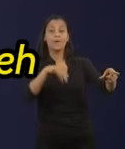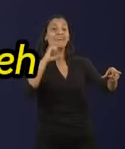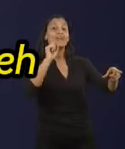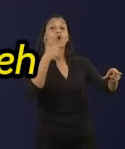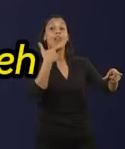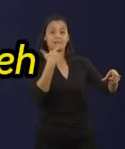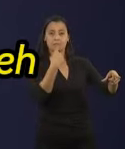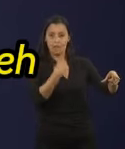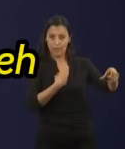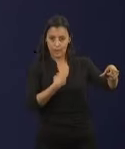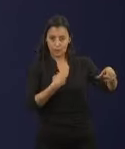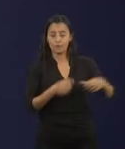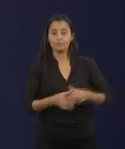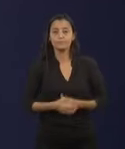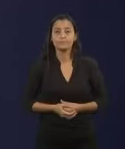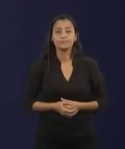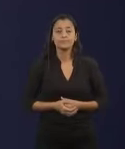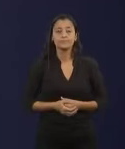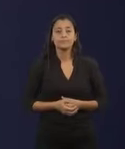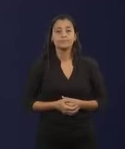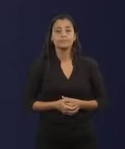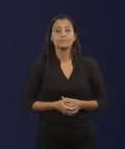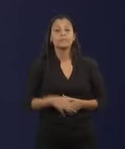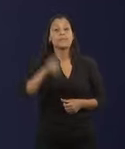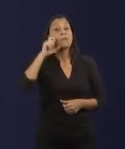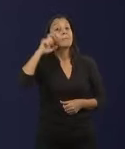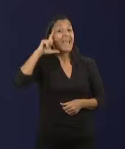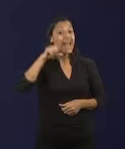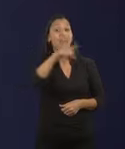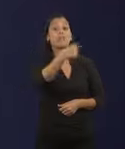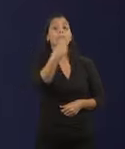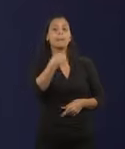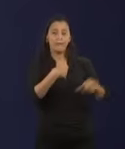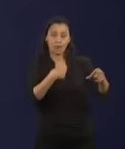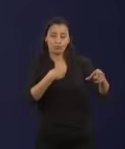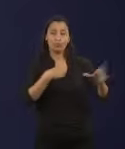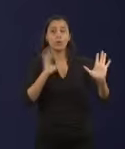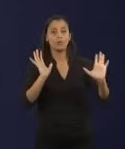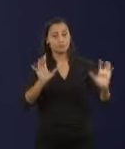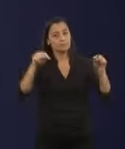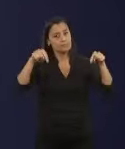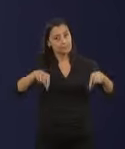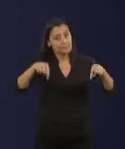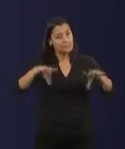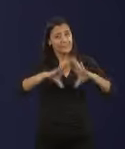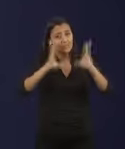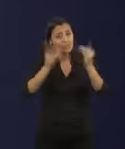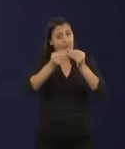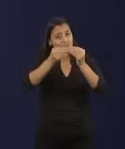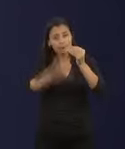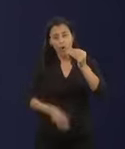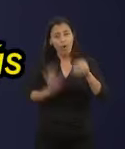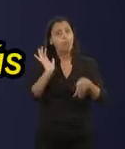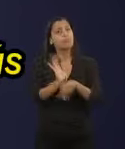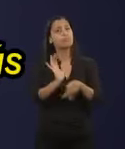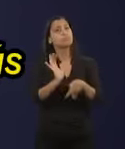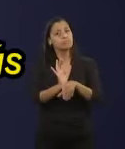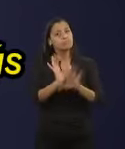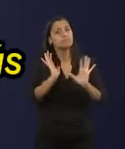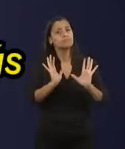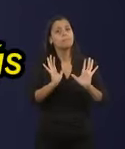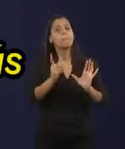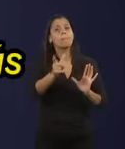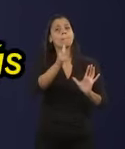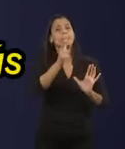Nicolás nikolic Perdón Miguel nikolic digo esto es una son partes de una